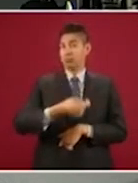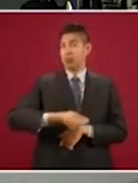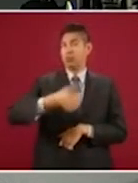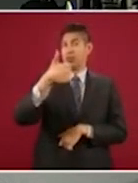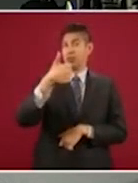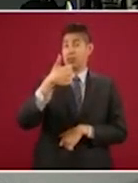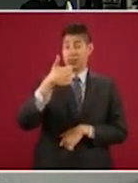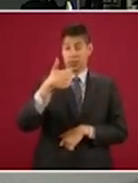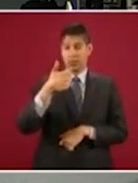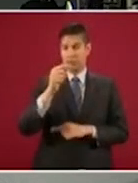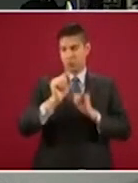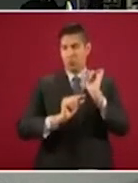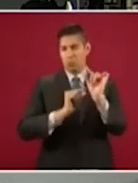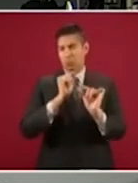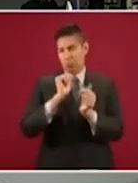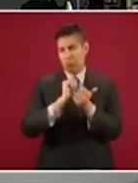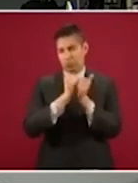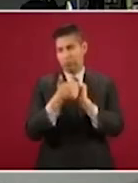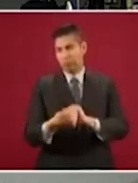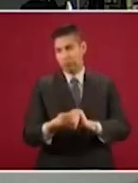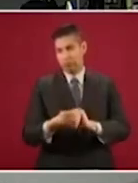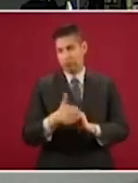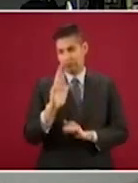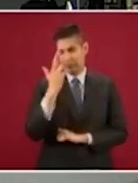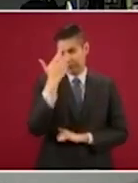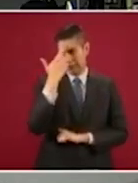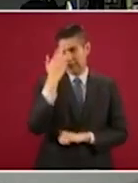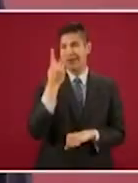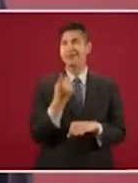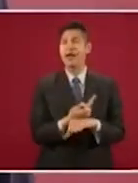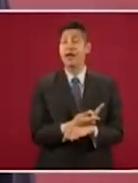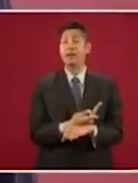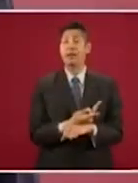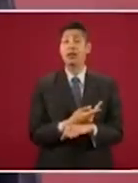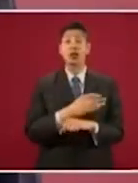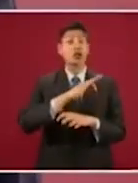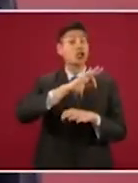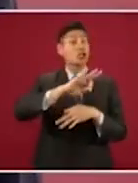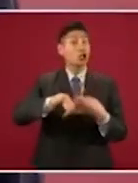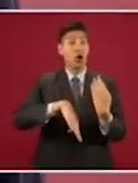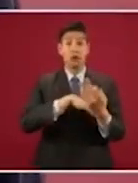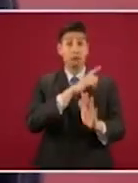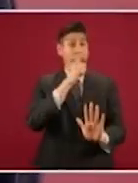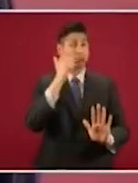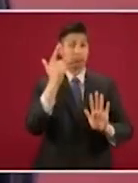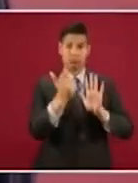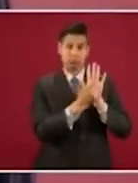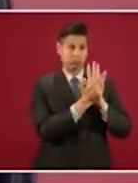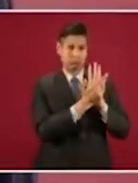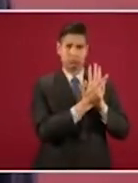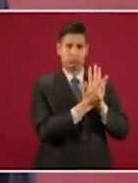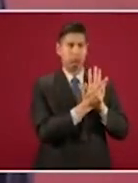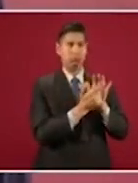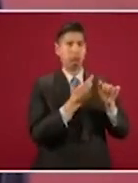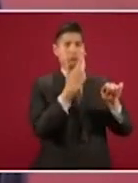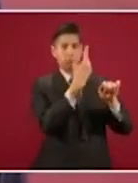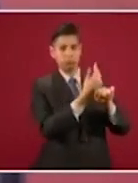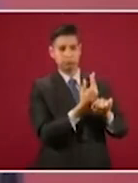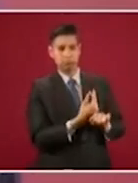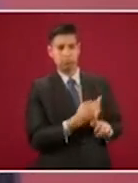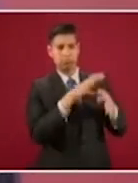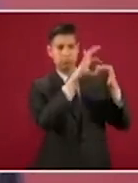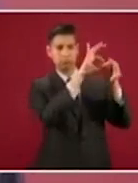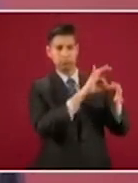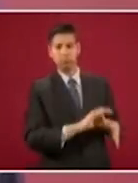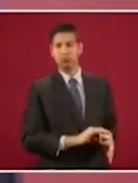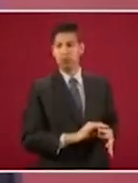una transformación, se está ajustando todo el marco legal para no